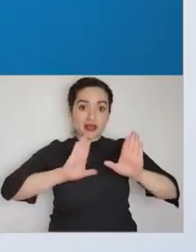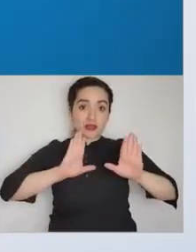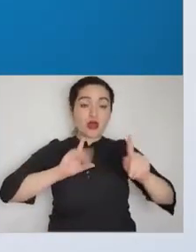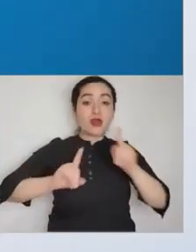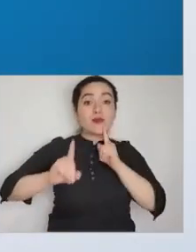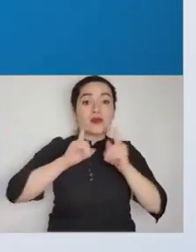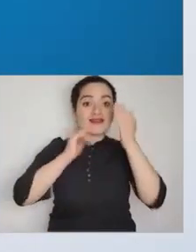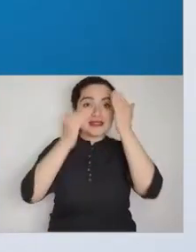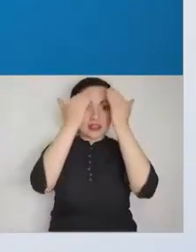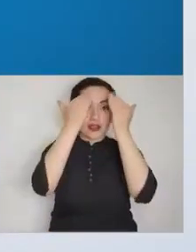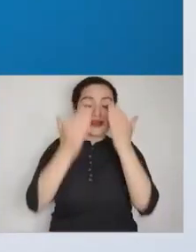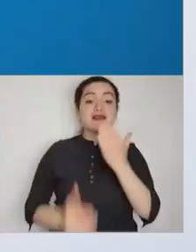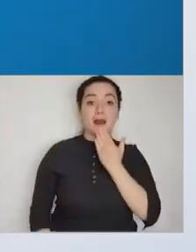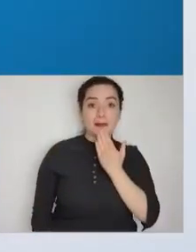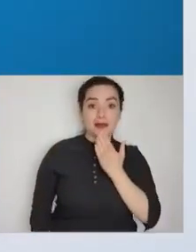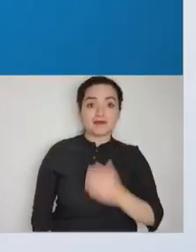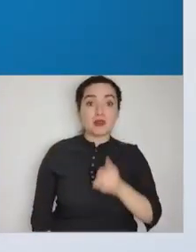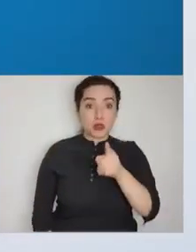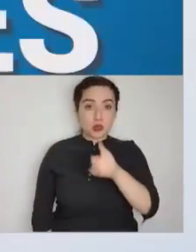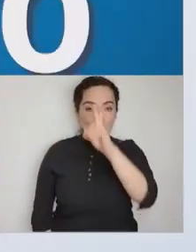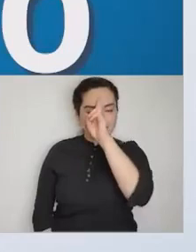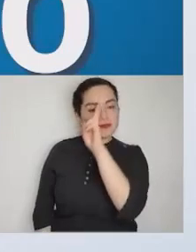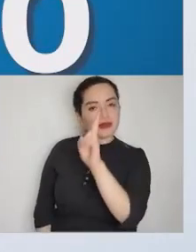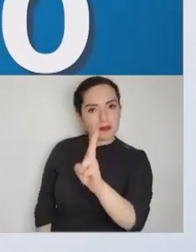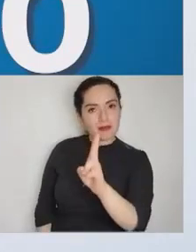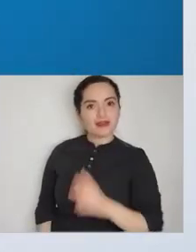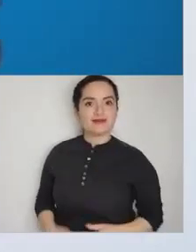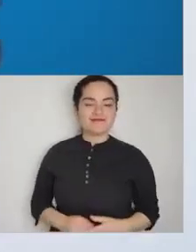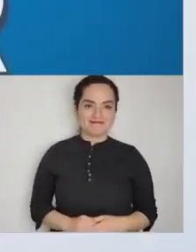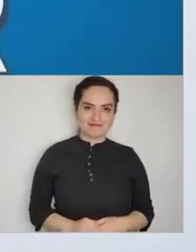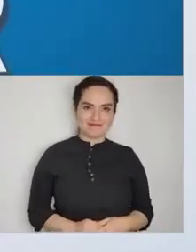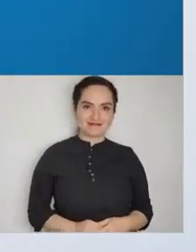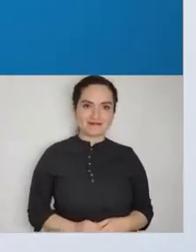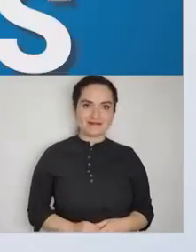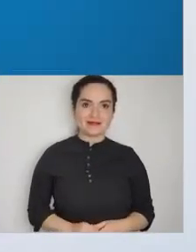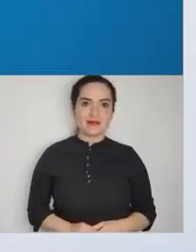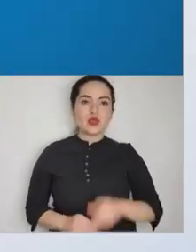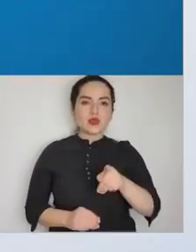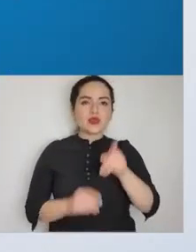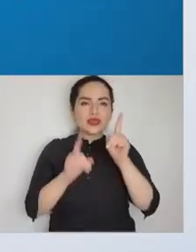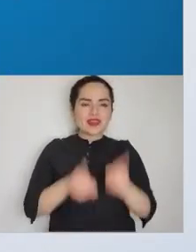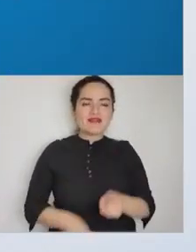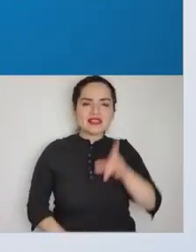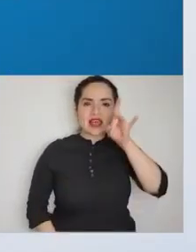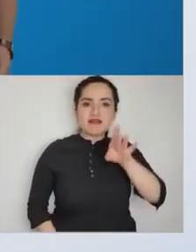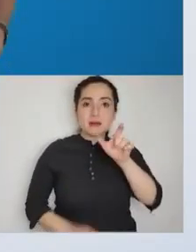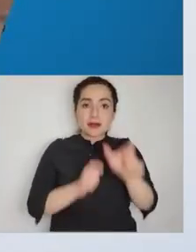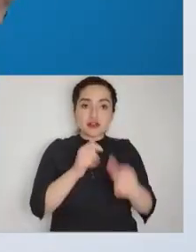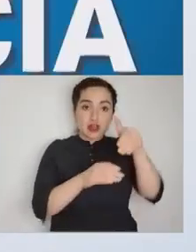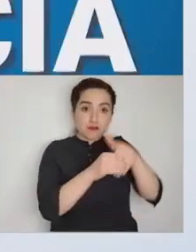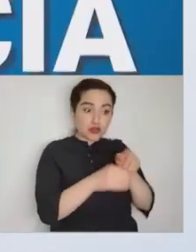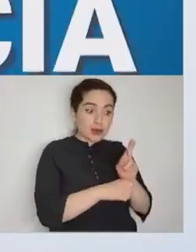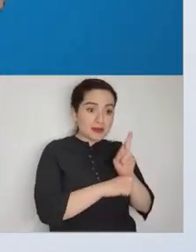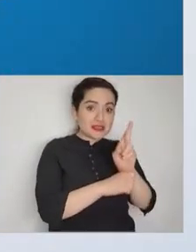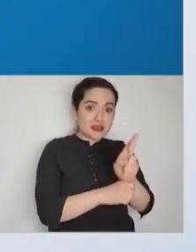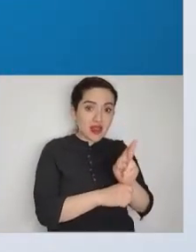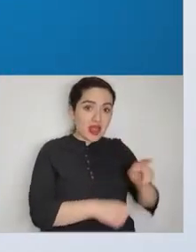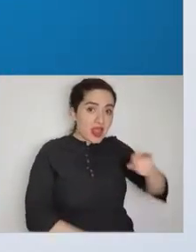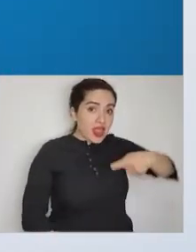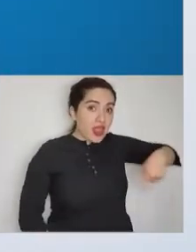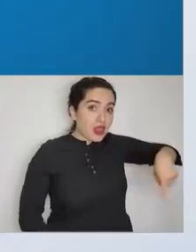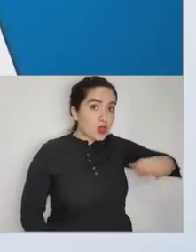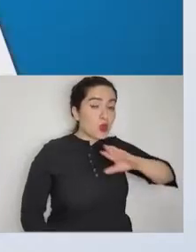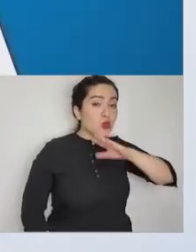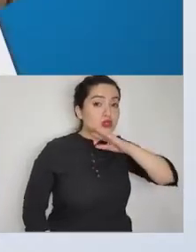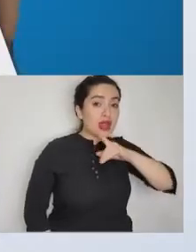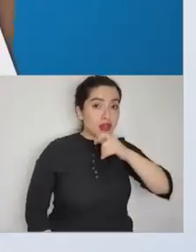Y psicológicos también. Sí, porque tú mereces respeto. Y debes saber si quienes te representarán están bajo la influencia de